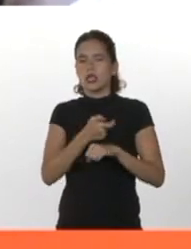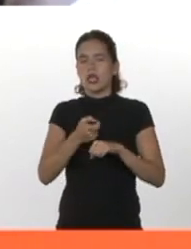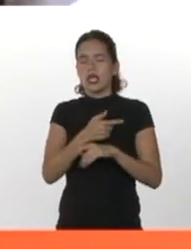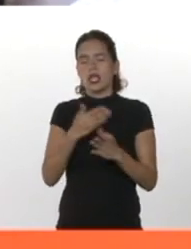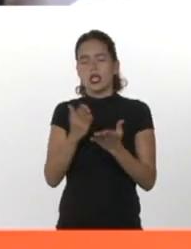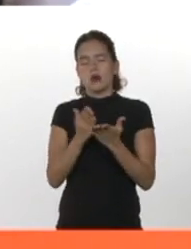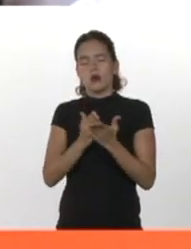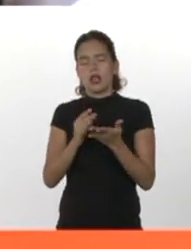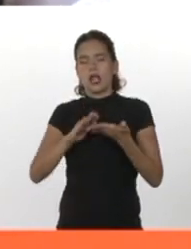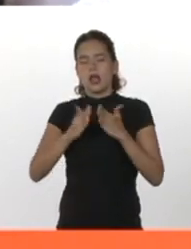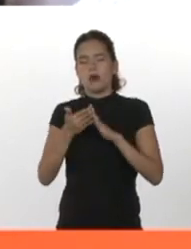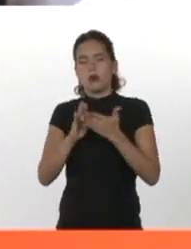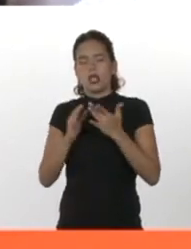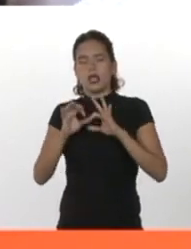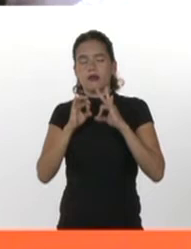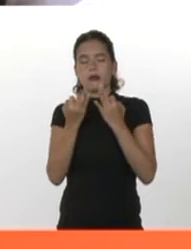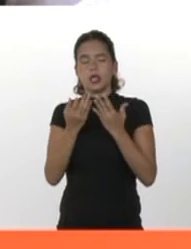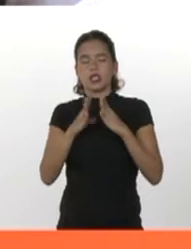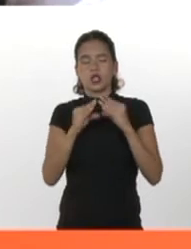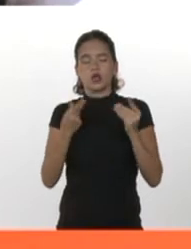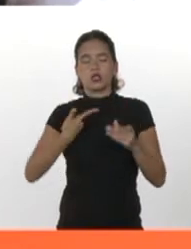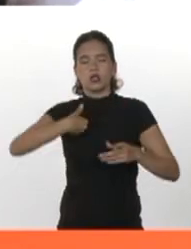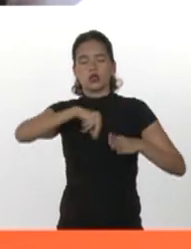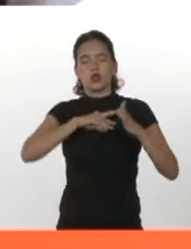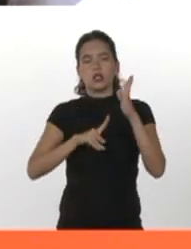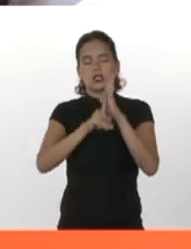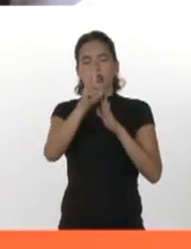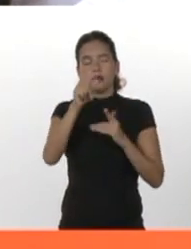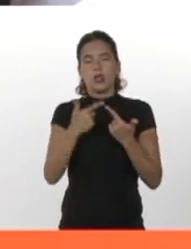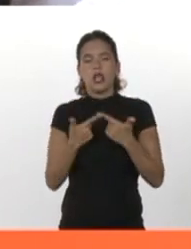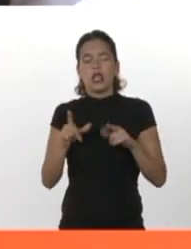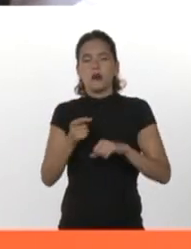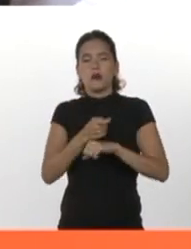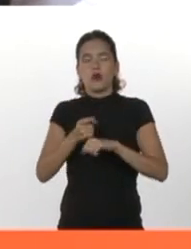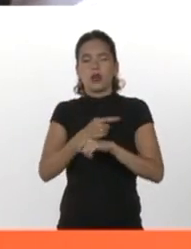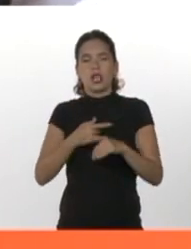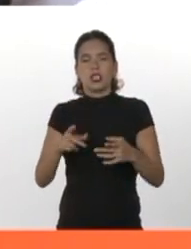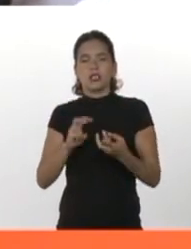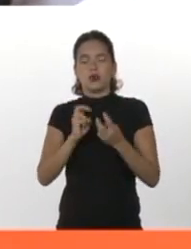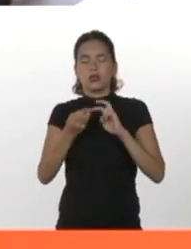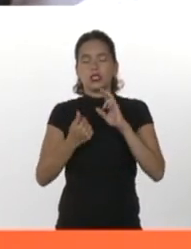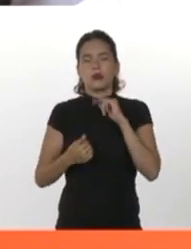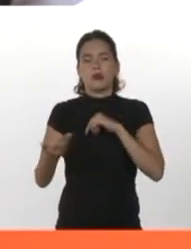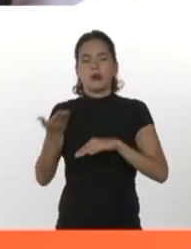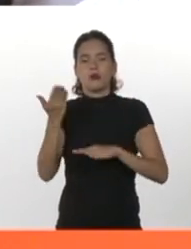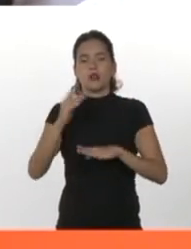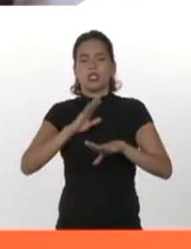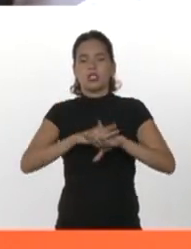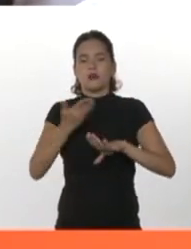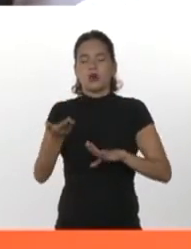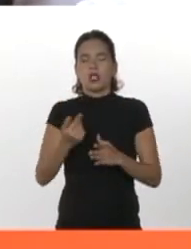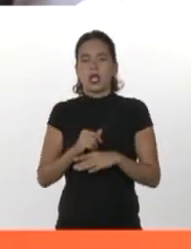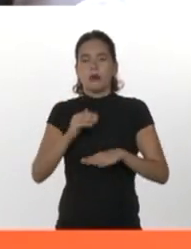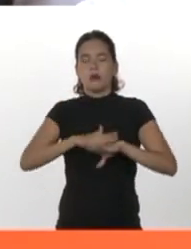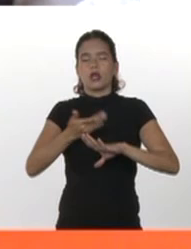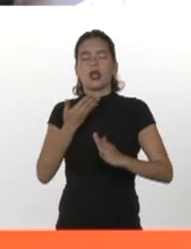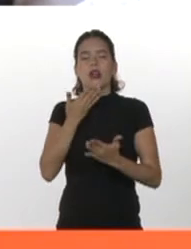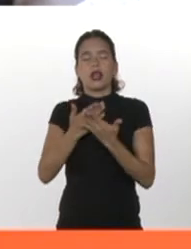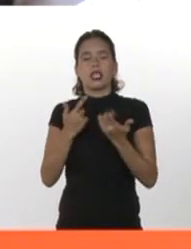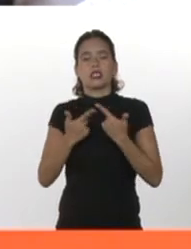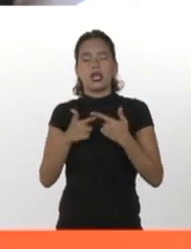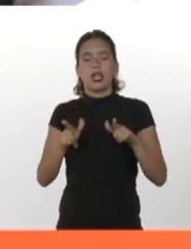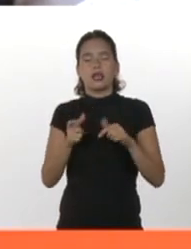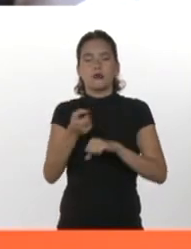todos esos ámbitos donde nosotros nos desenvolvemos. La democracia es un tema realmente importante. ¿Por qué? Porque gracias a